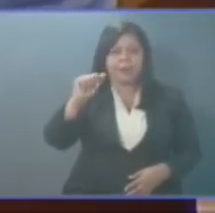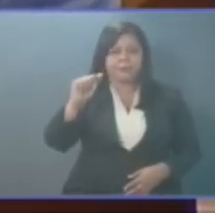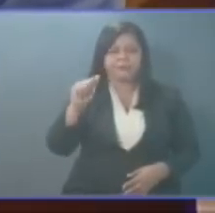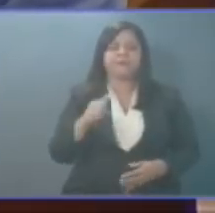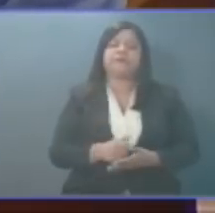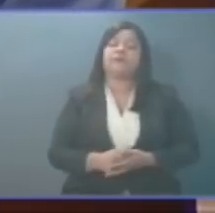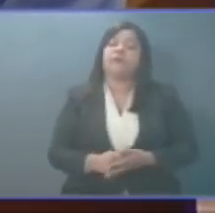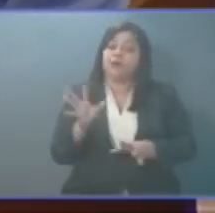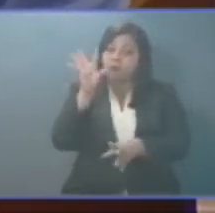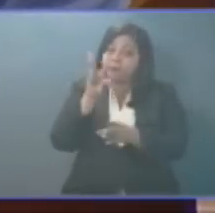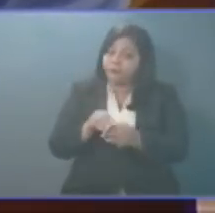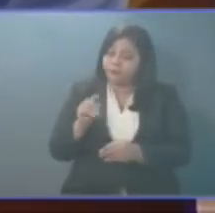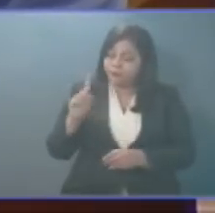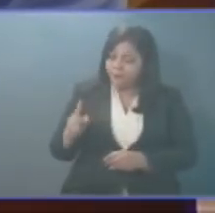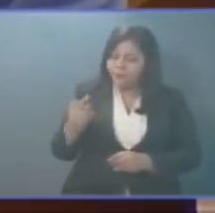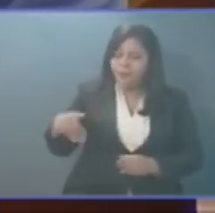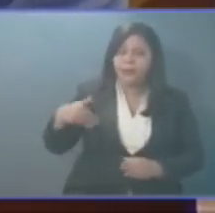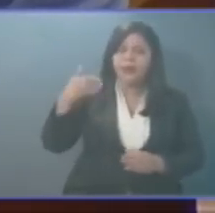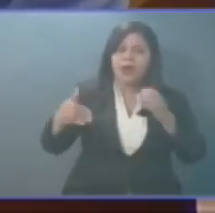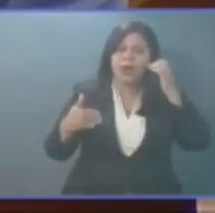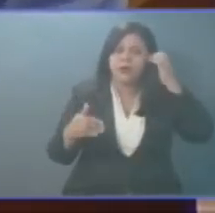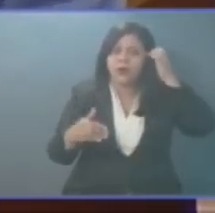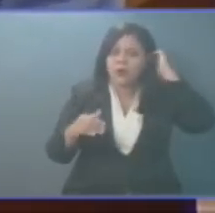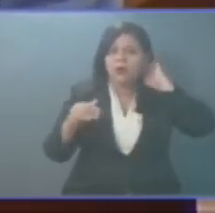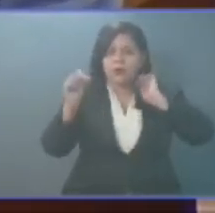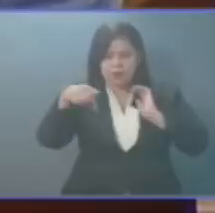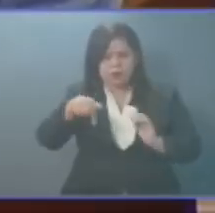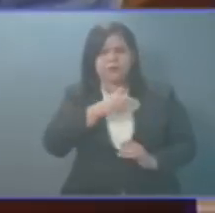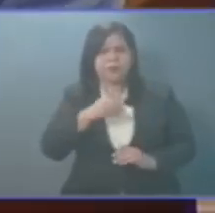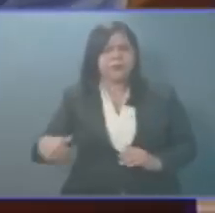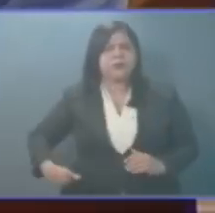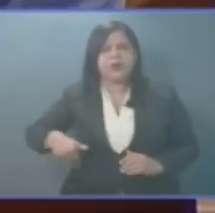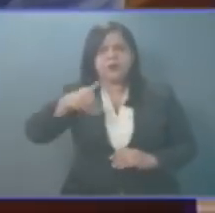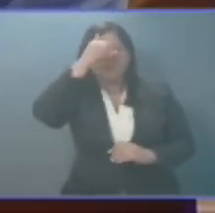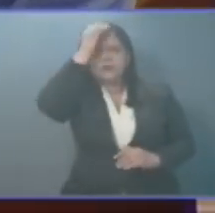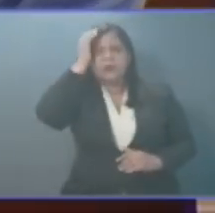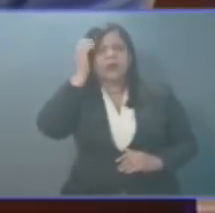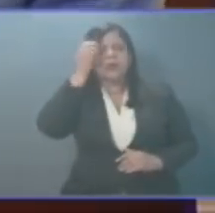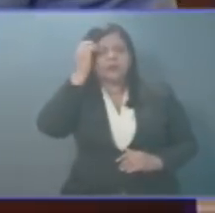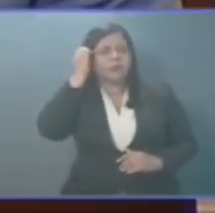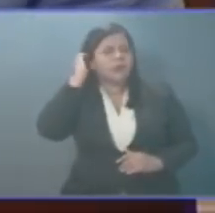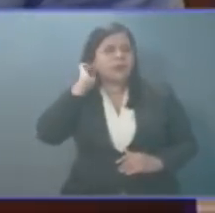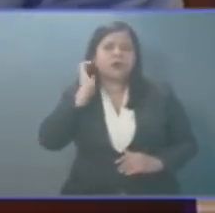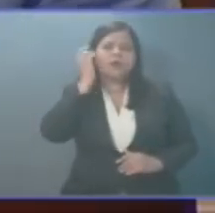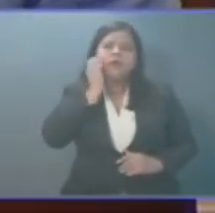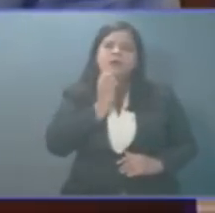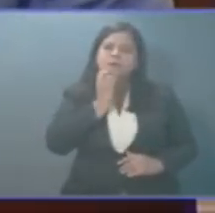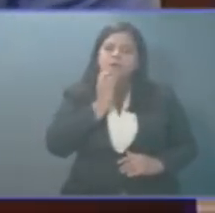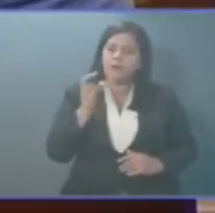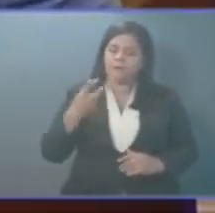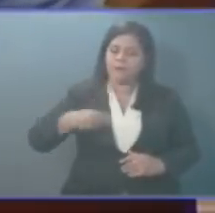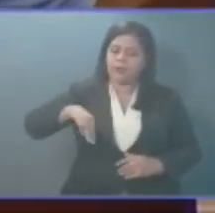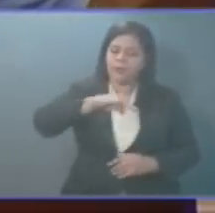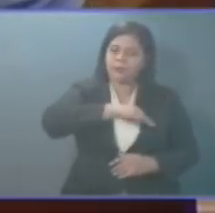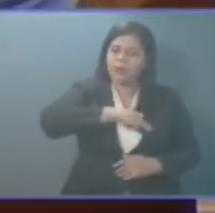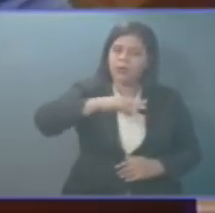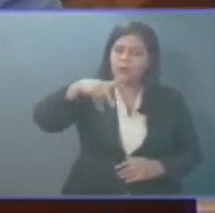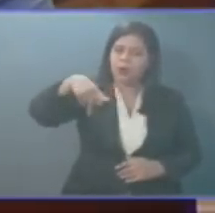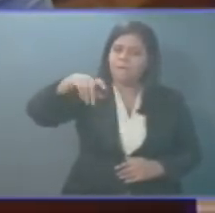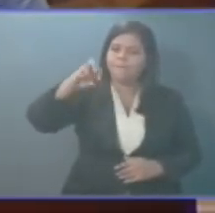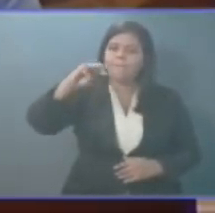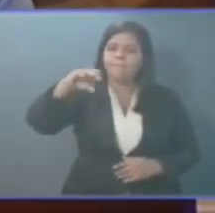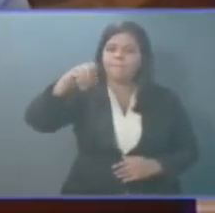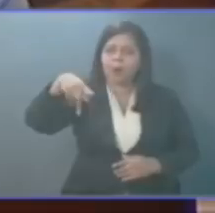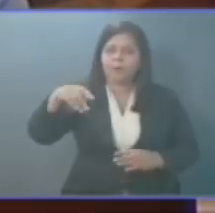total, durante el primer año de gobierno del presidente Nayib Bukele, entre el Ministerio de Obras Públicas y el Fondo de Conservación